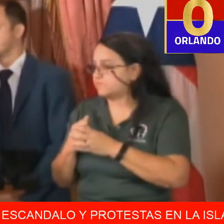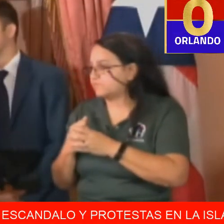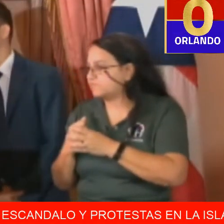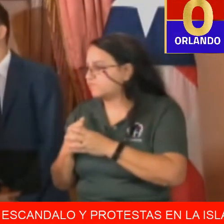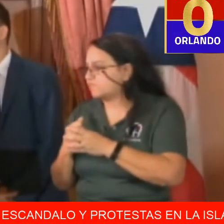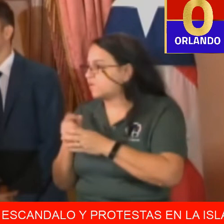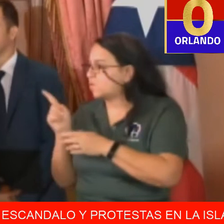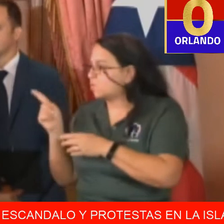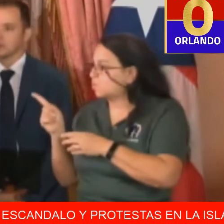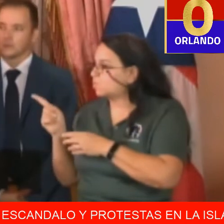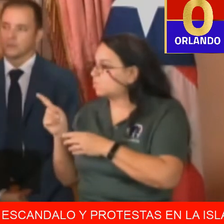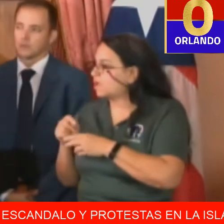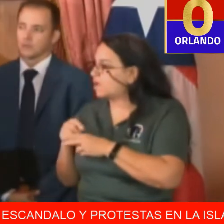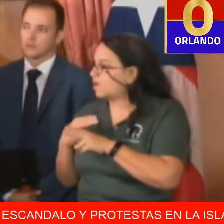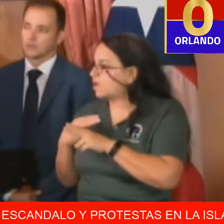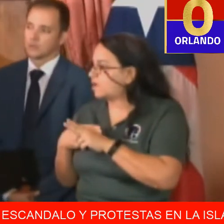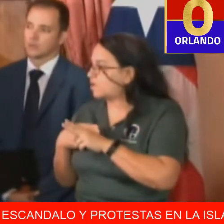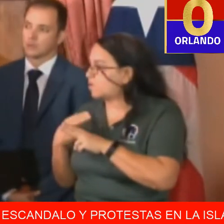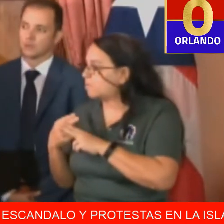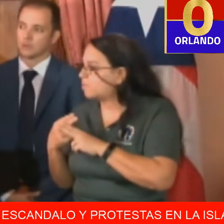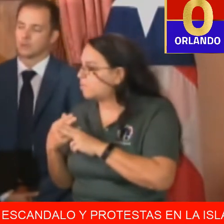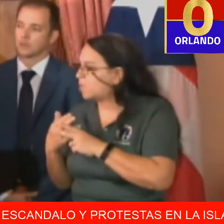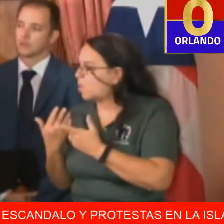Bueno, yo creo que